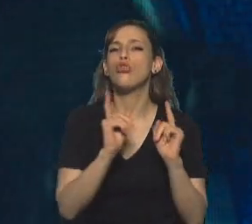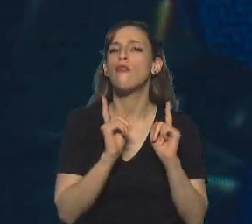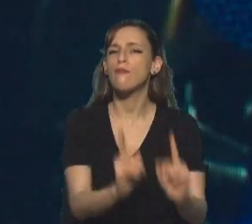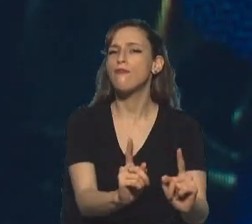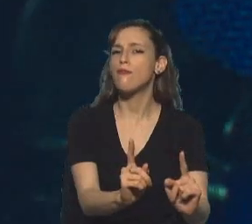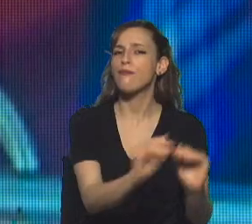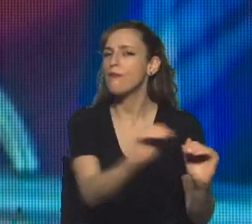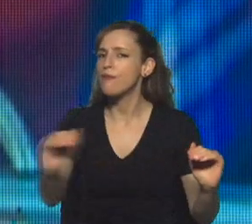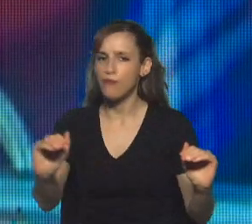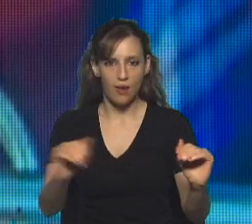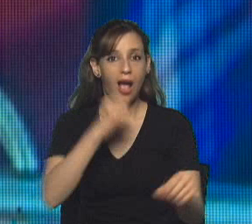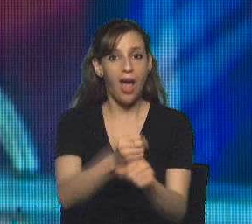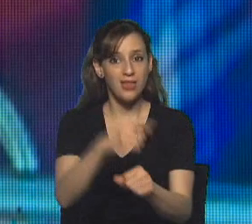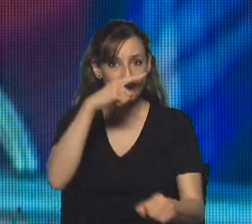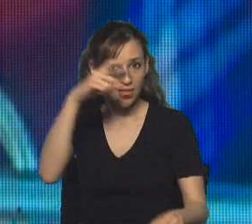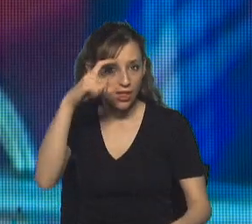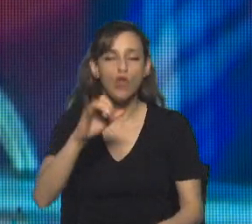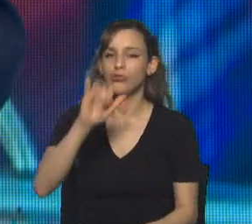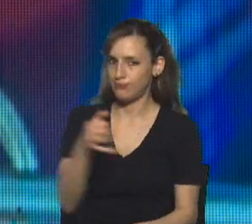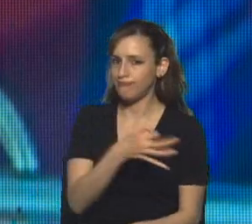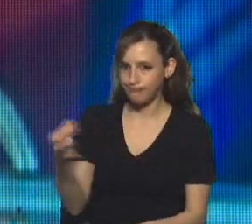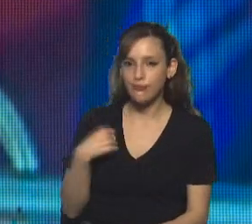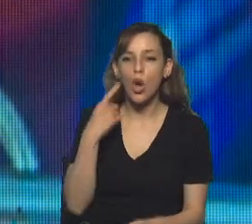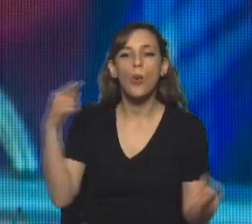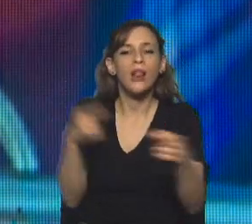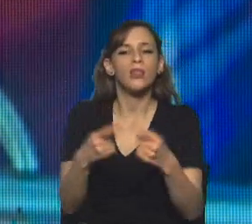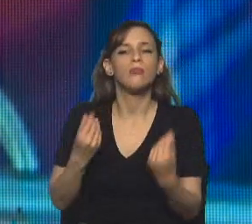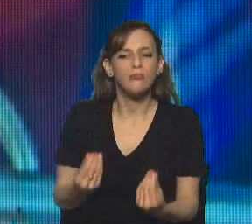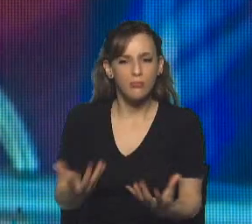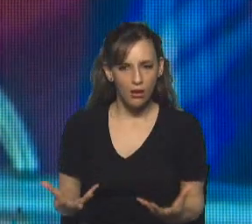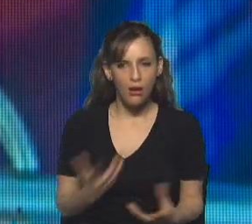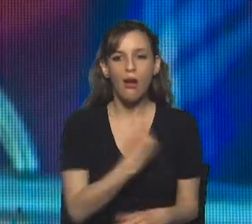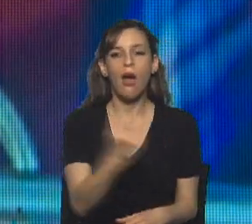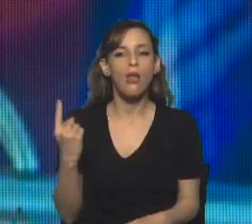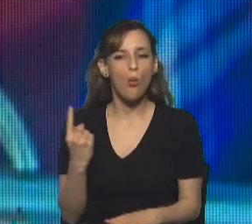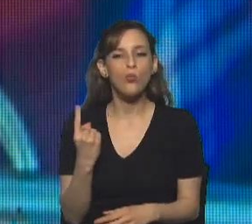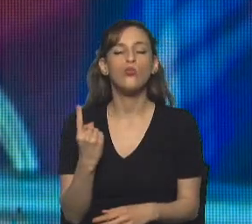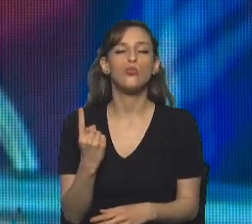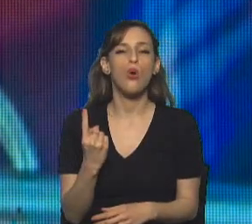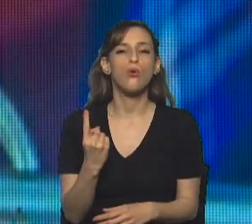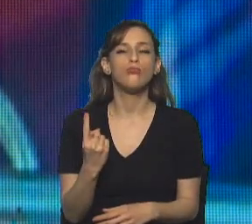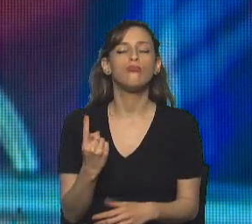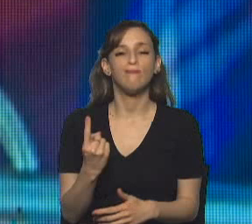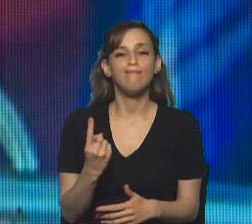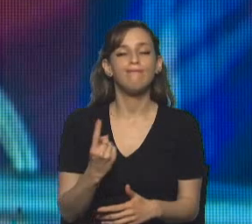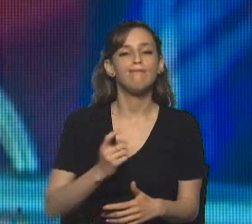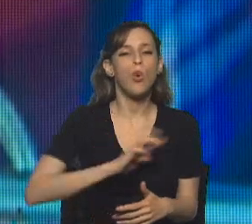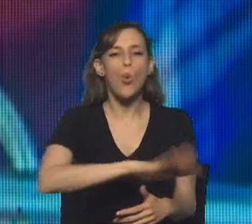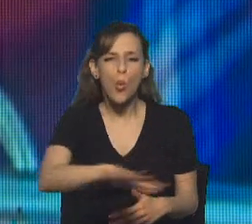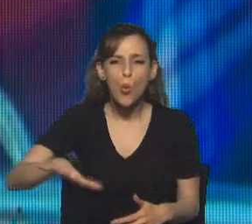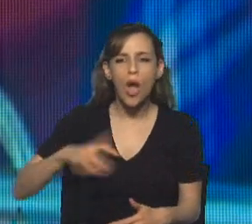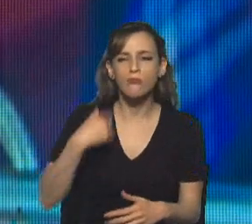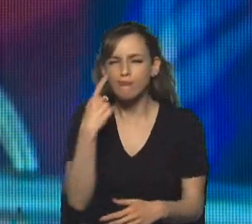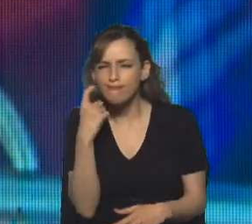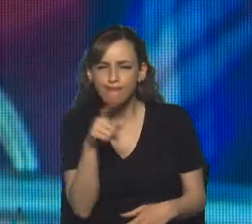el próximo 7 de enero exactamente la idea es que cada intendente cada cada autoridad local pueda supervisar qué es lo que está pasando inclusive